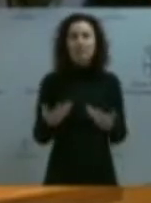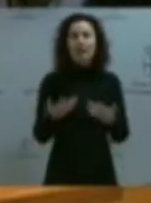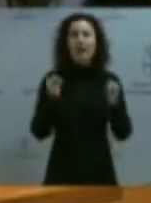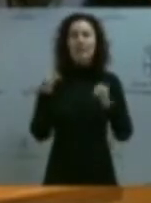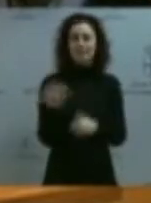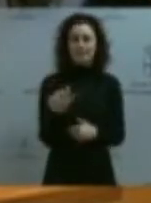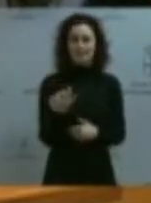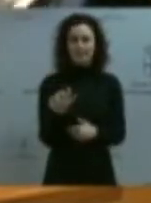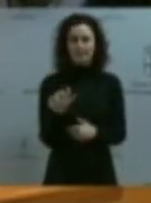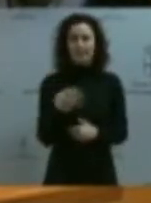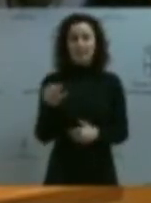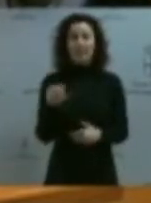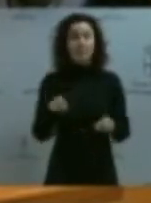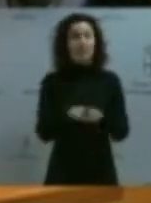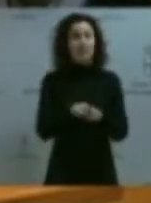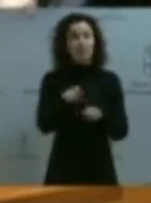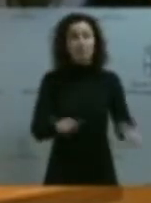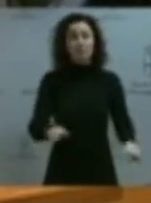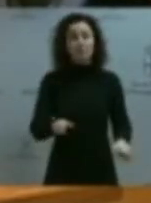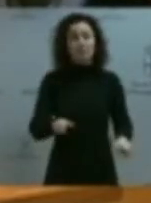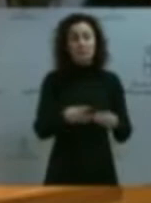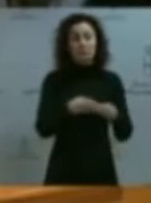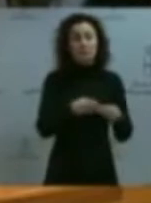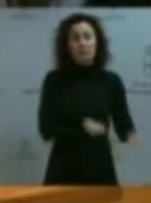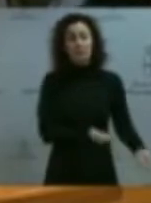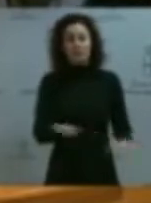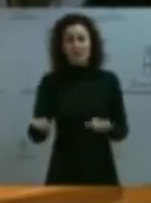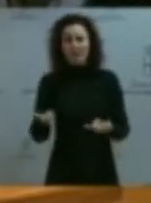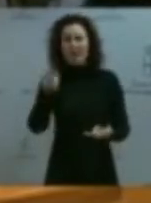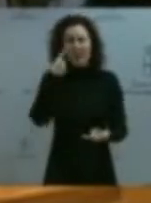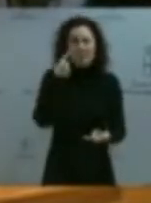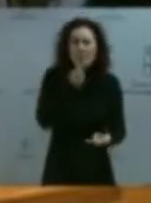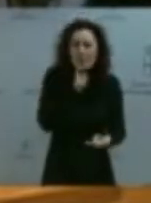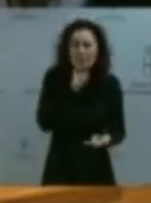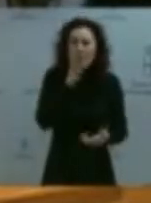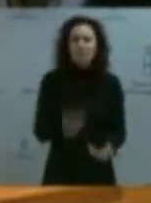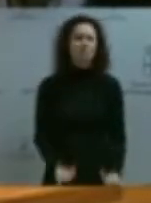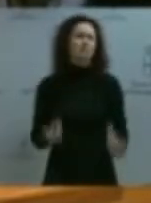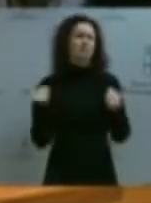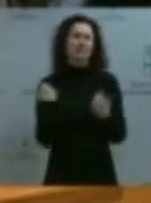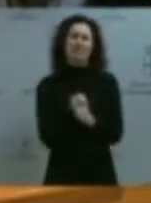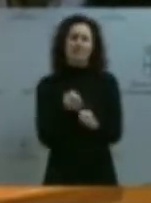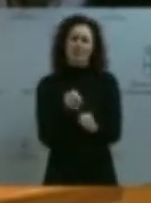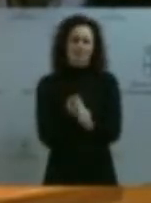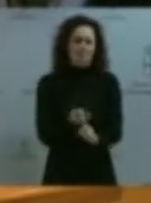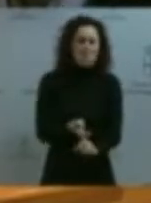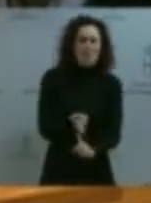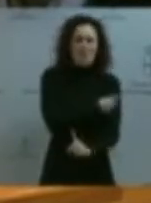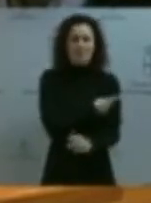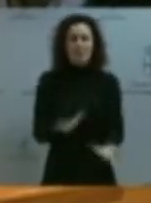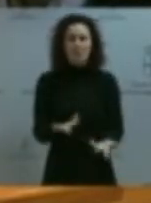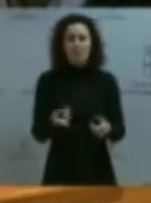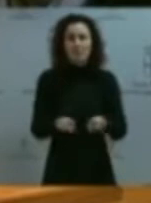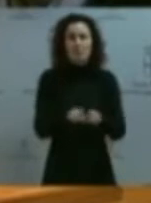los pacientes, tienen que hacer un Tetris para estar aquí, sobrecarga de trabajo y con unas ratios que no se ajustan, ¿no? Y nosotros le pedimos que cumpla las ratios de